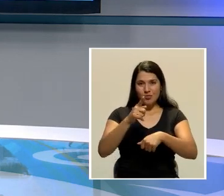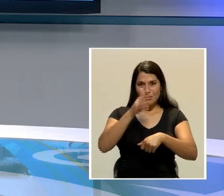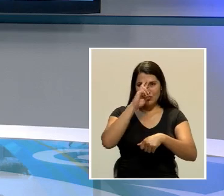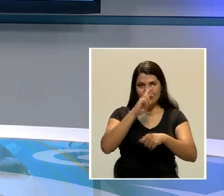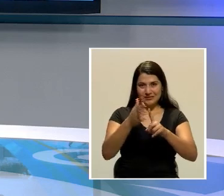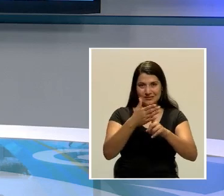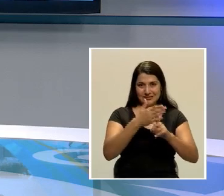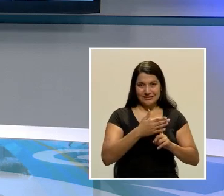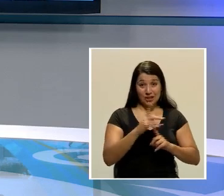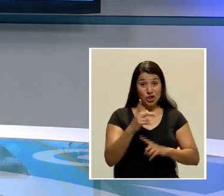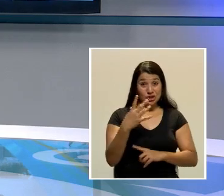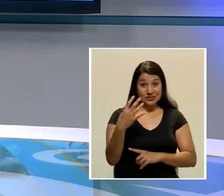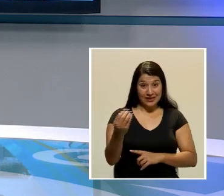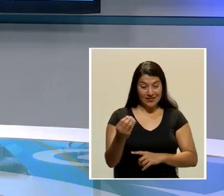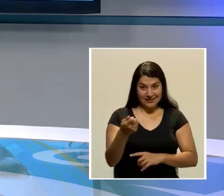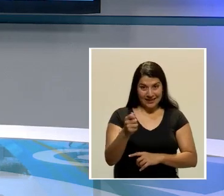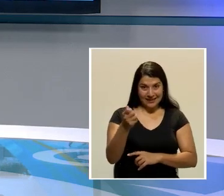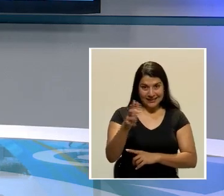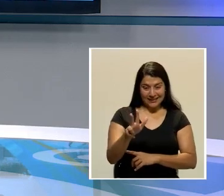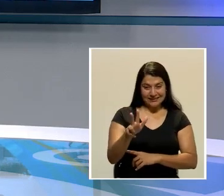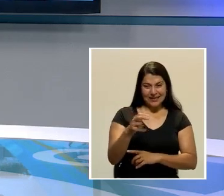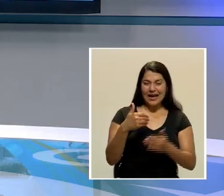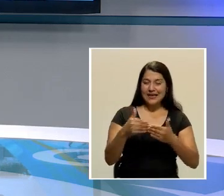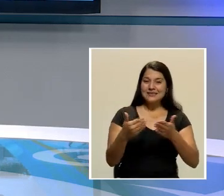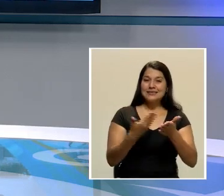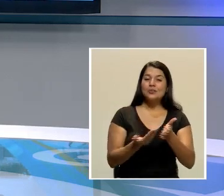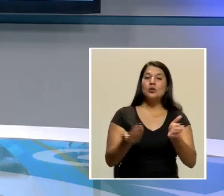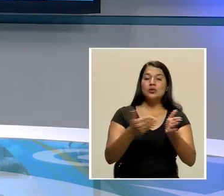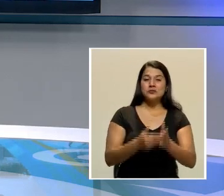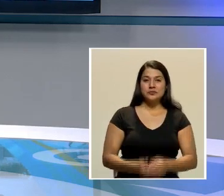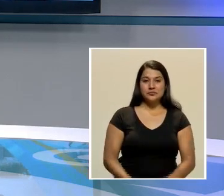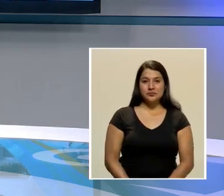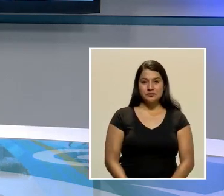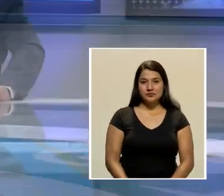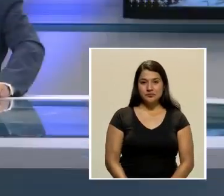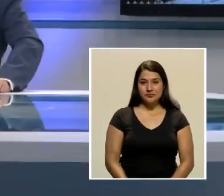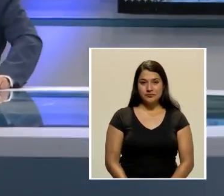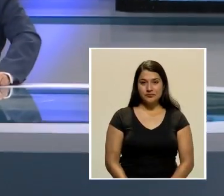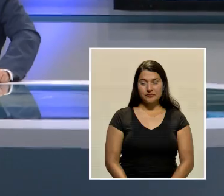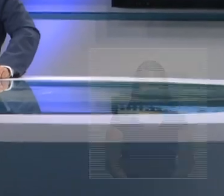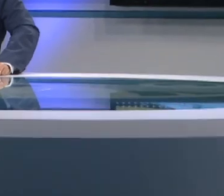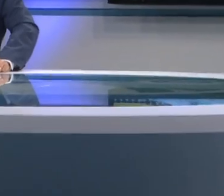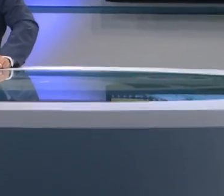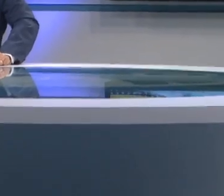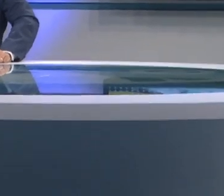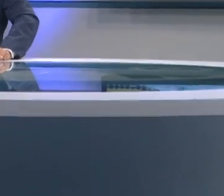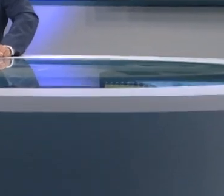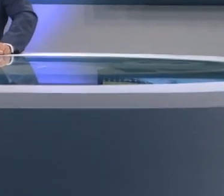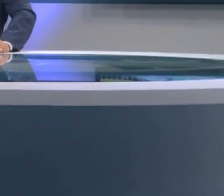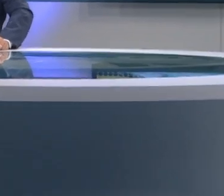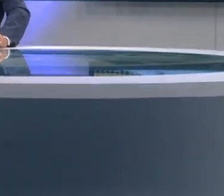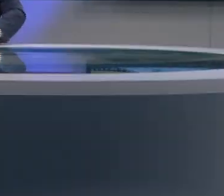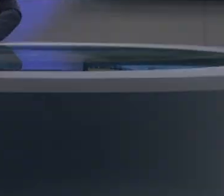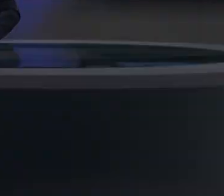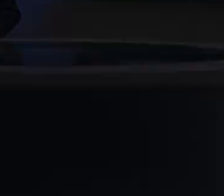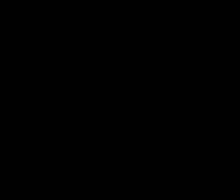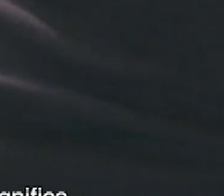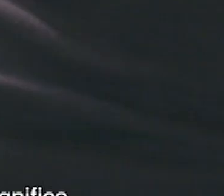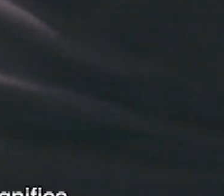A las 7 de la noche con 58 minutos, llegamos por hoy al final de esta edición estelar de Costa Rica